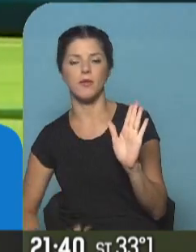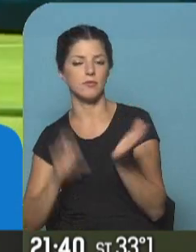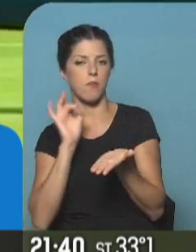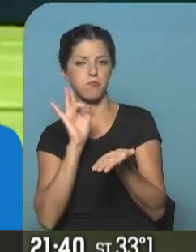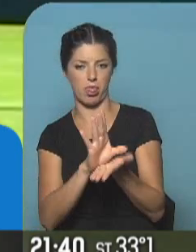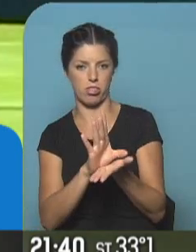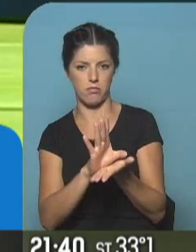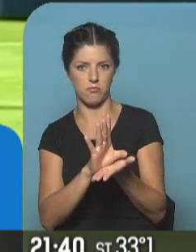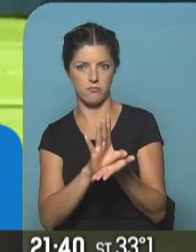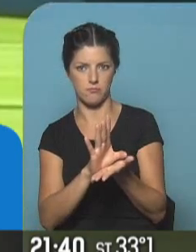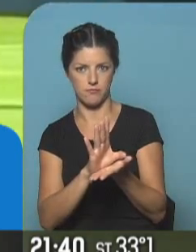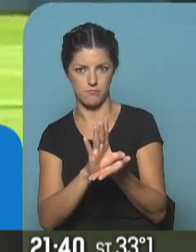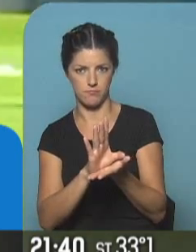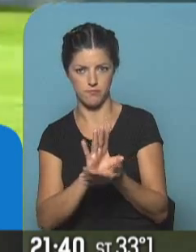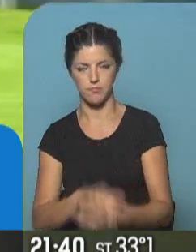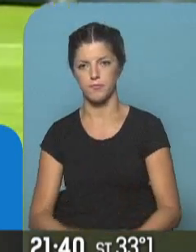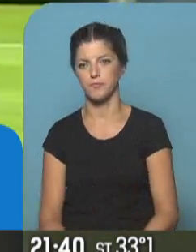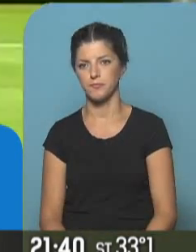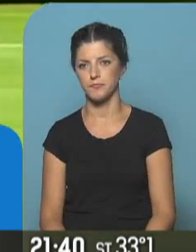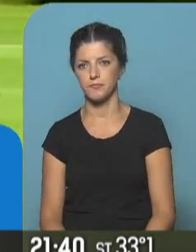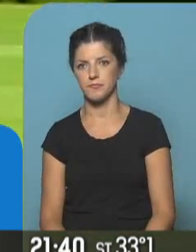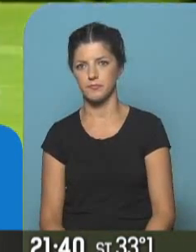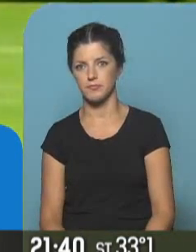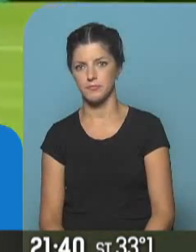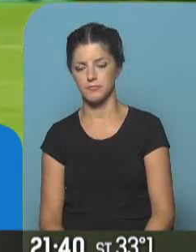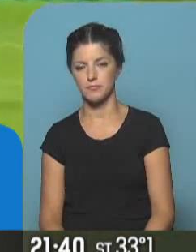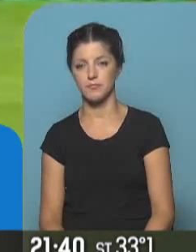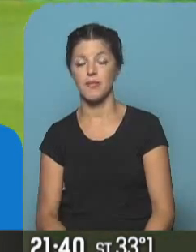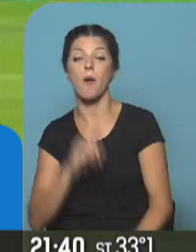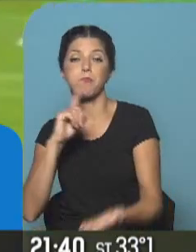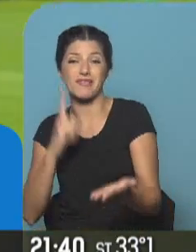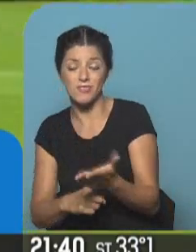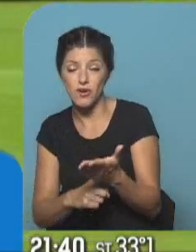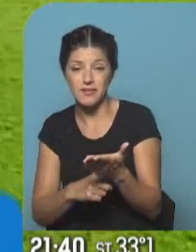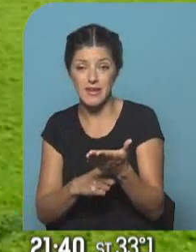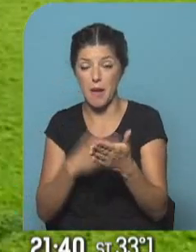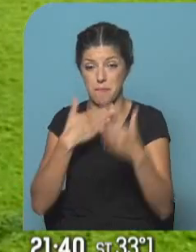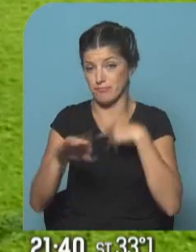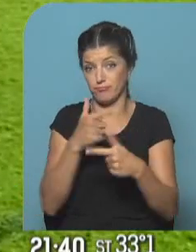en una decisión en alguna medida inexplicable.